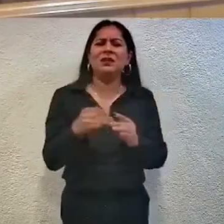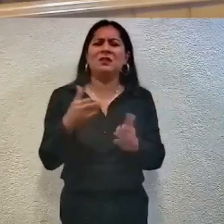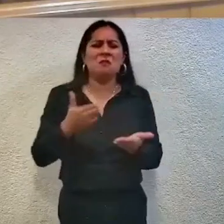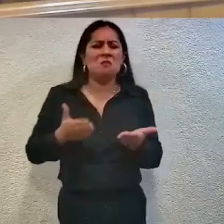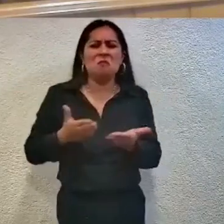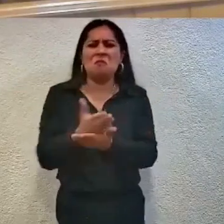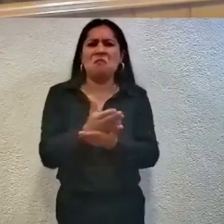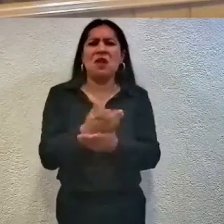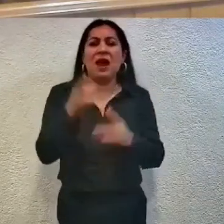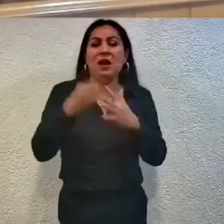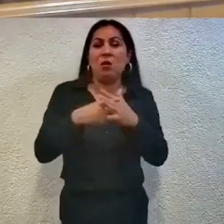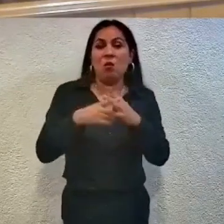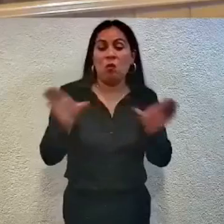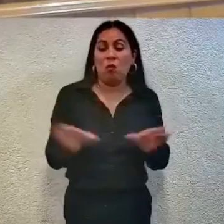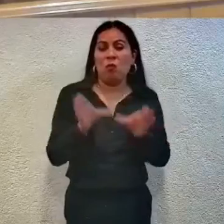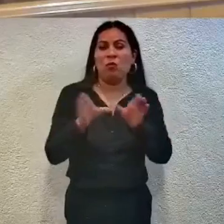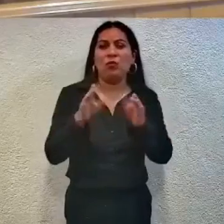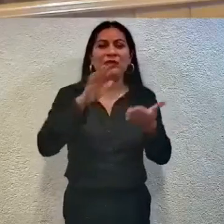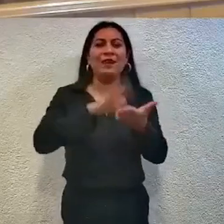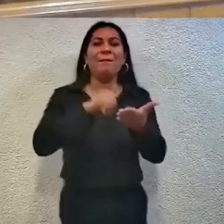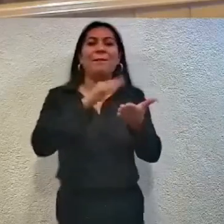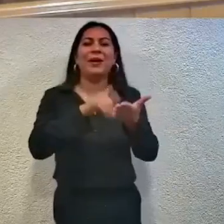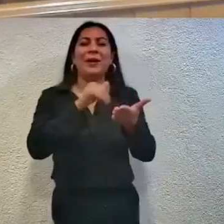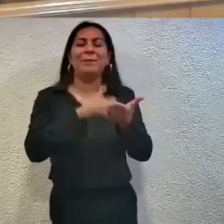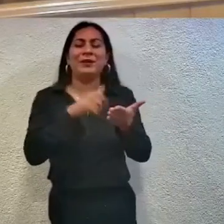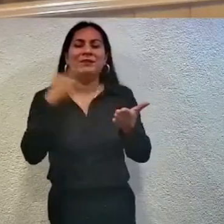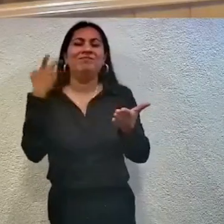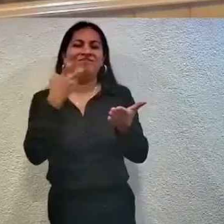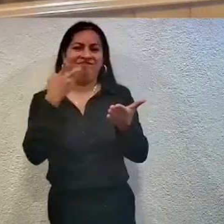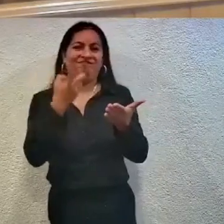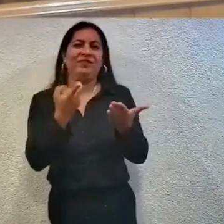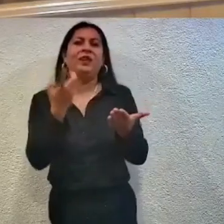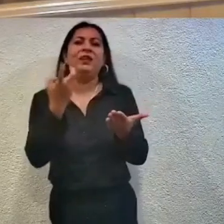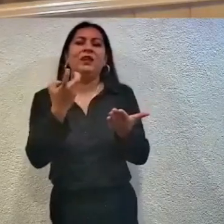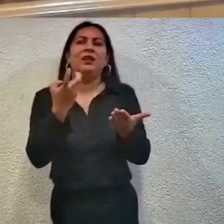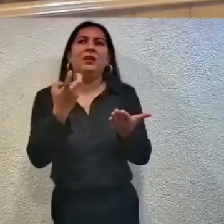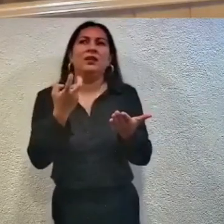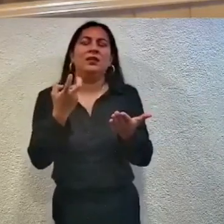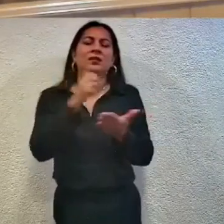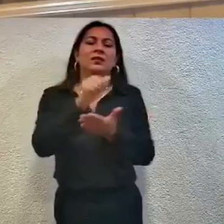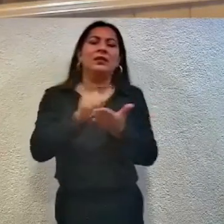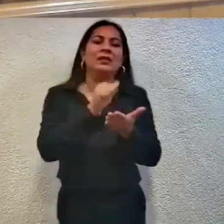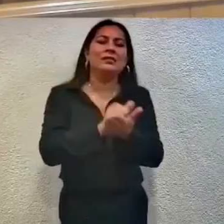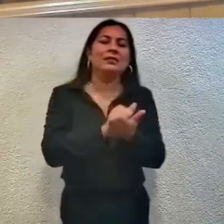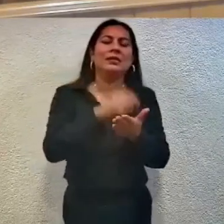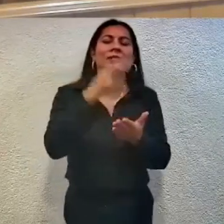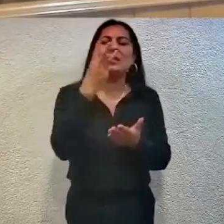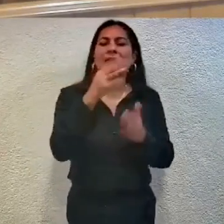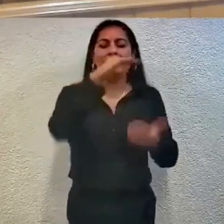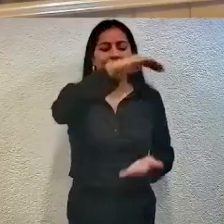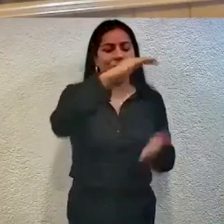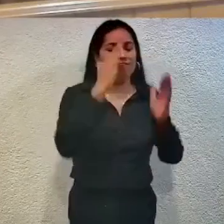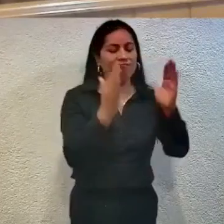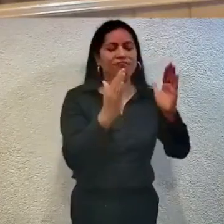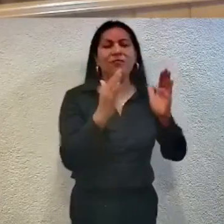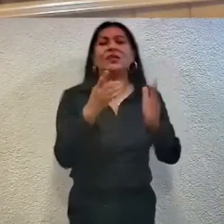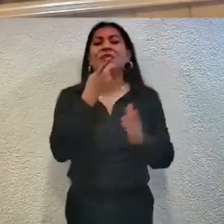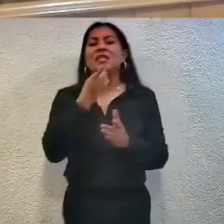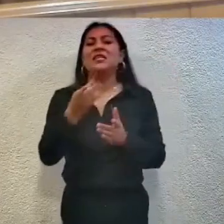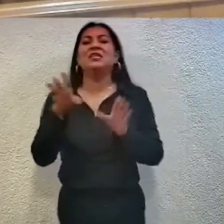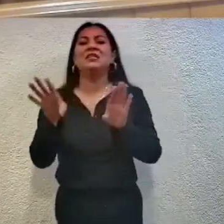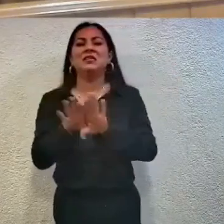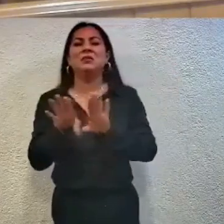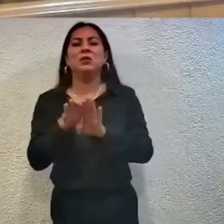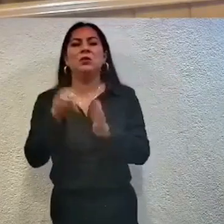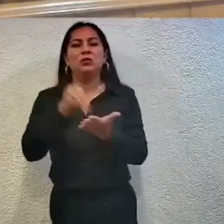acceso al escrutinio y cómputo de las boletas. Al respecto, obran en autos las actas respectivas de las 3 casillas, advirtiéndose que constan